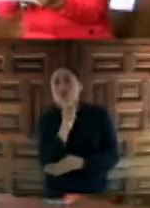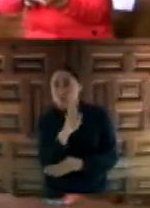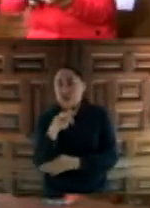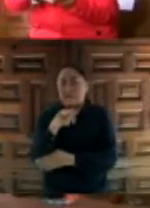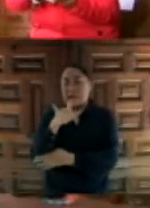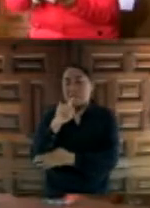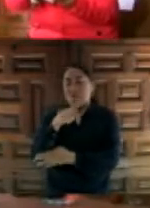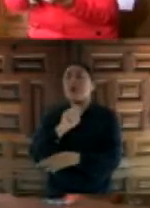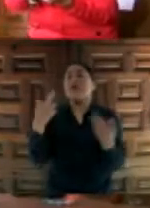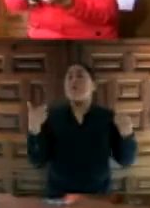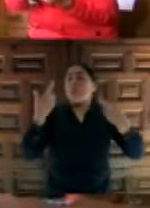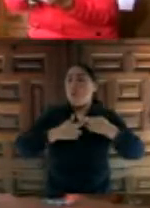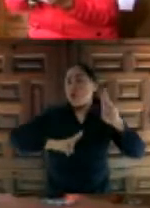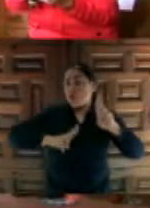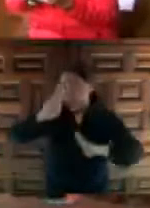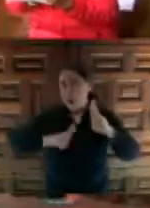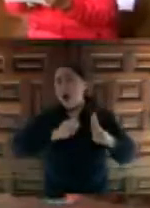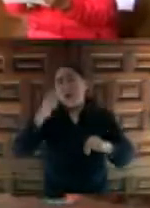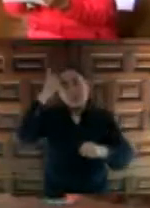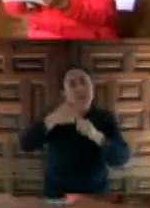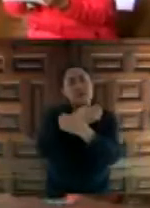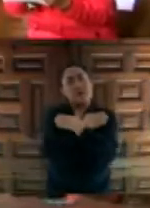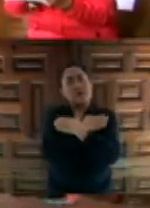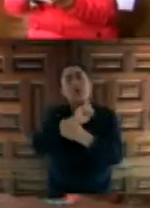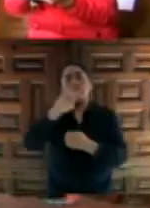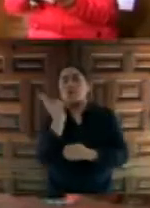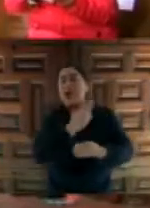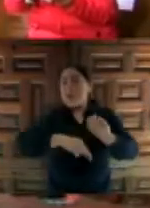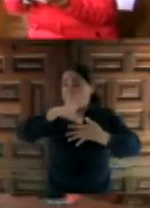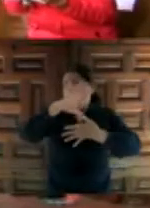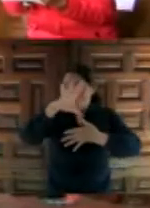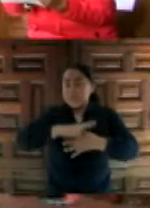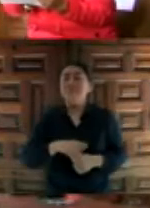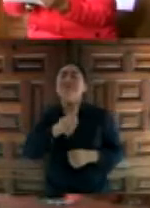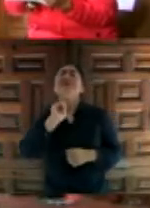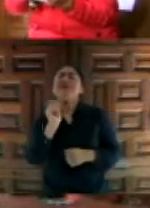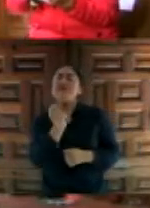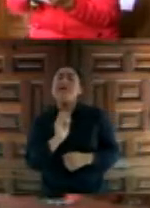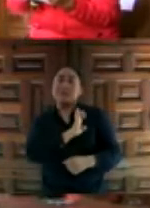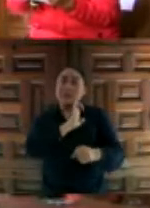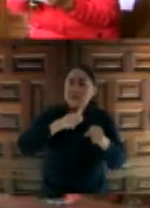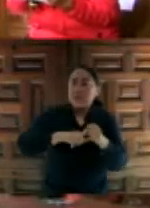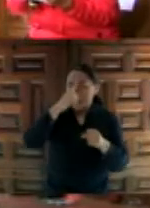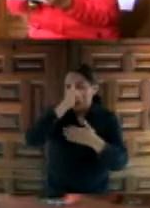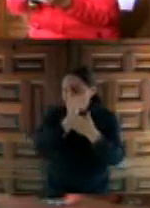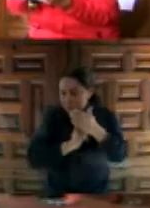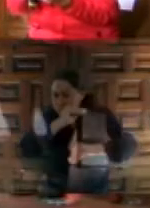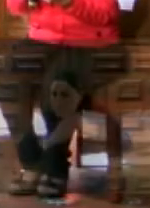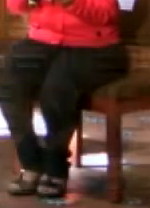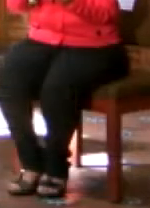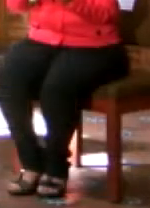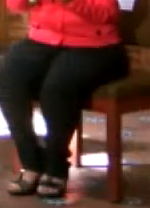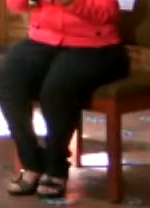es profesor normalista y doctor en educación por la Universidad Iberoamericana. Es especialista en planeación